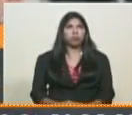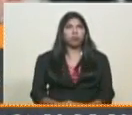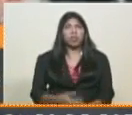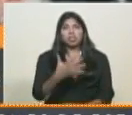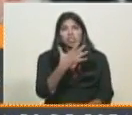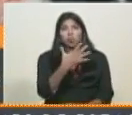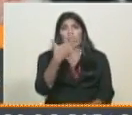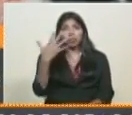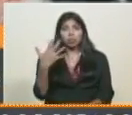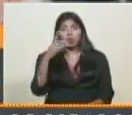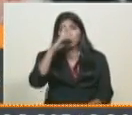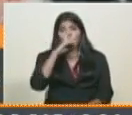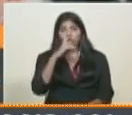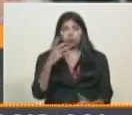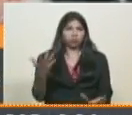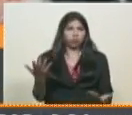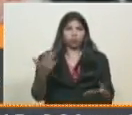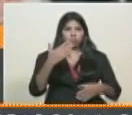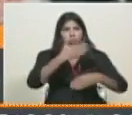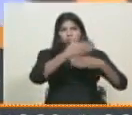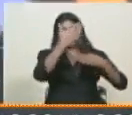de 55 años